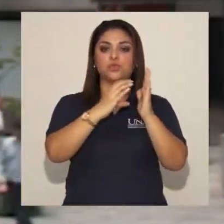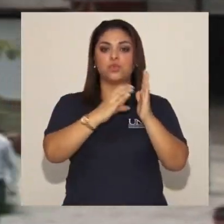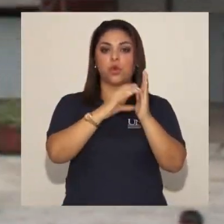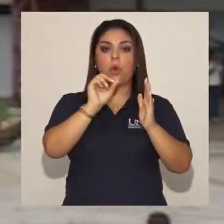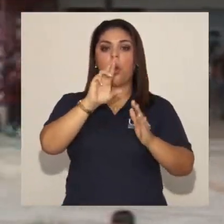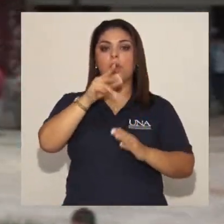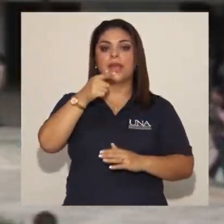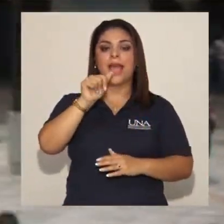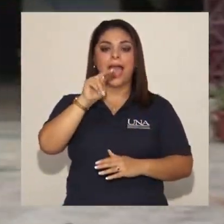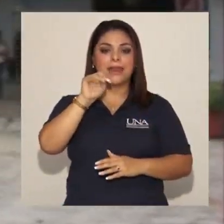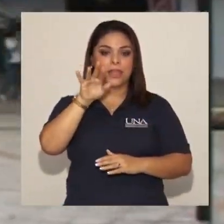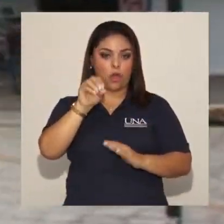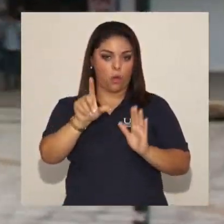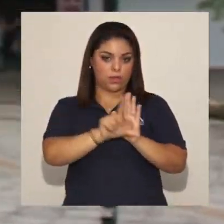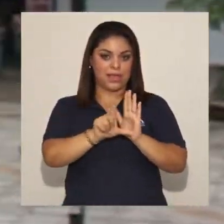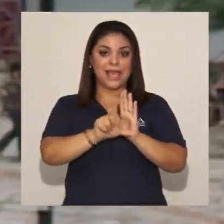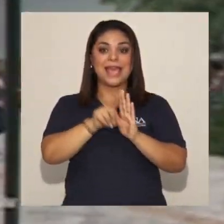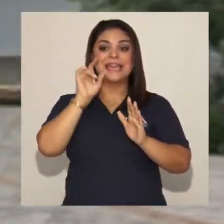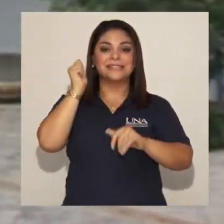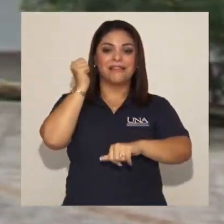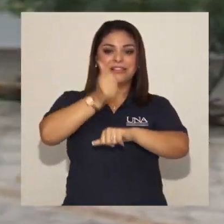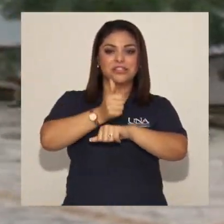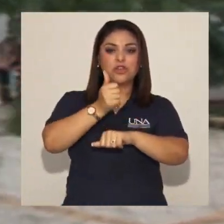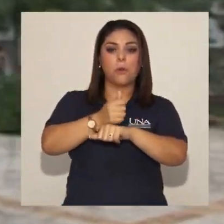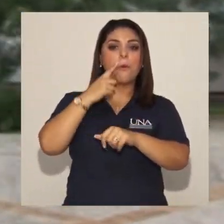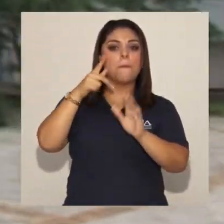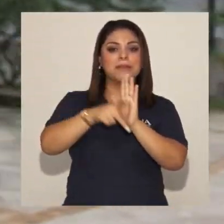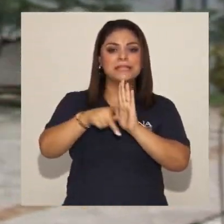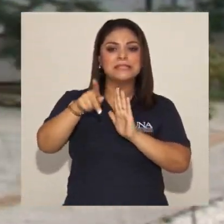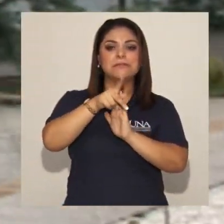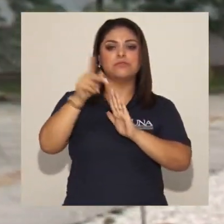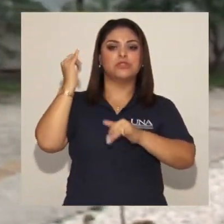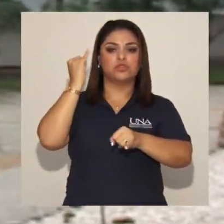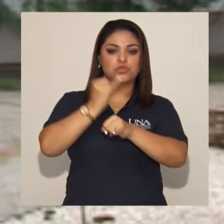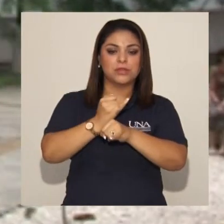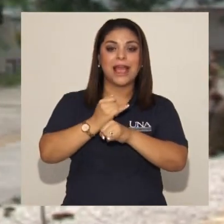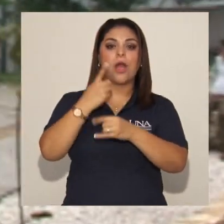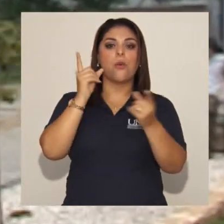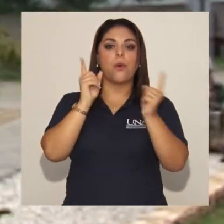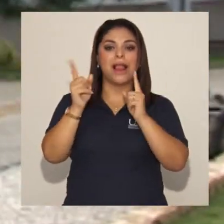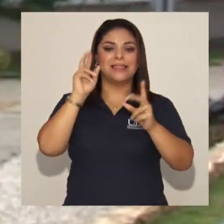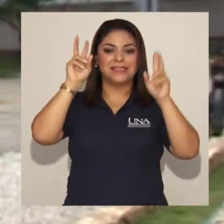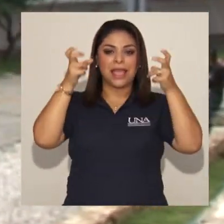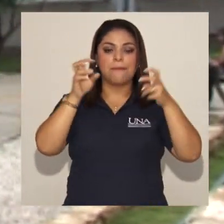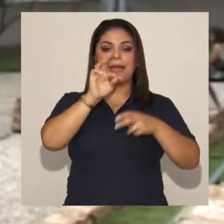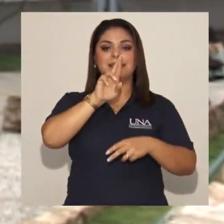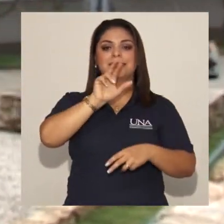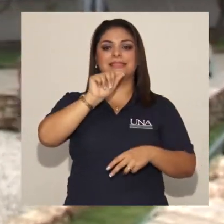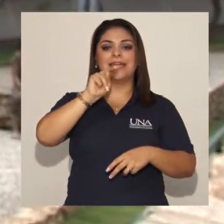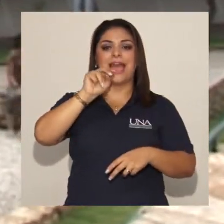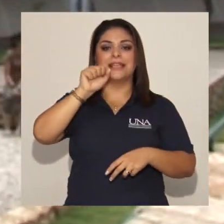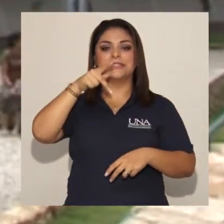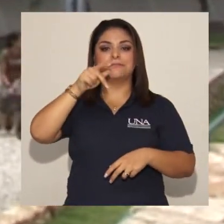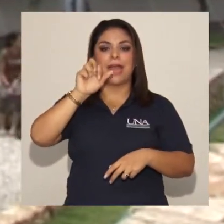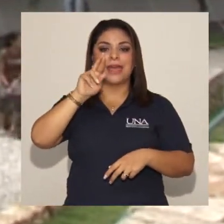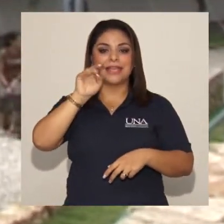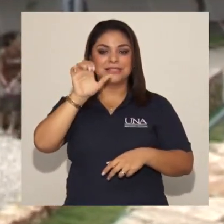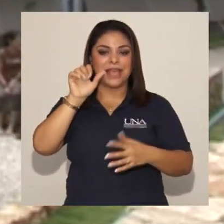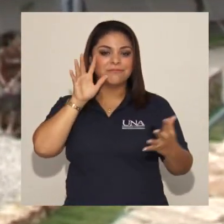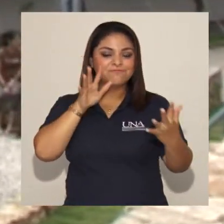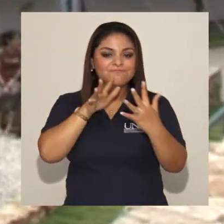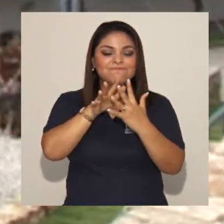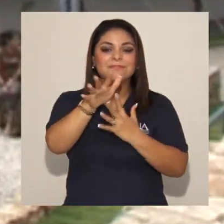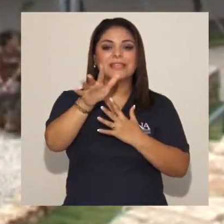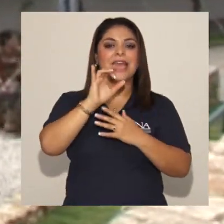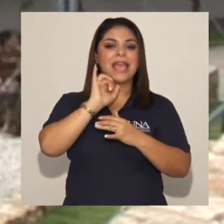ha establecido como principio primordial institucional la transparencia donde tenemos que rendir cuentas no solamente a la comunidad